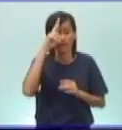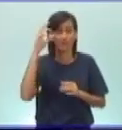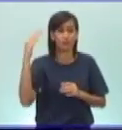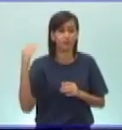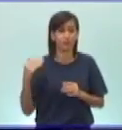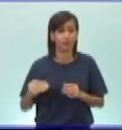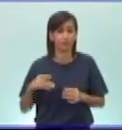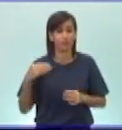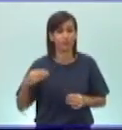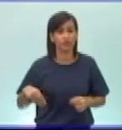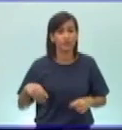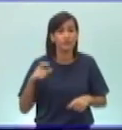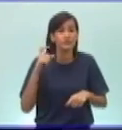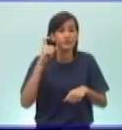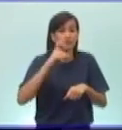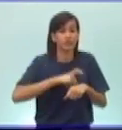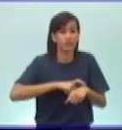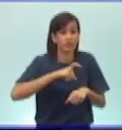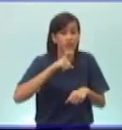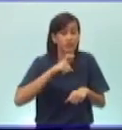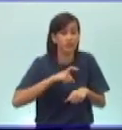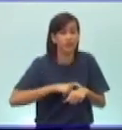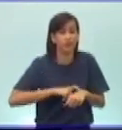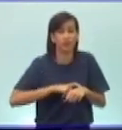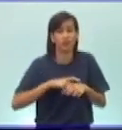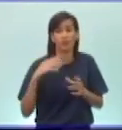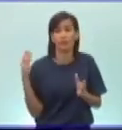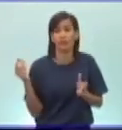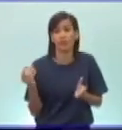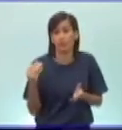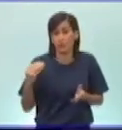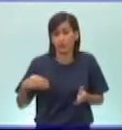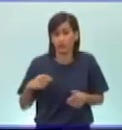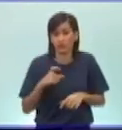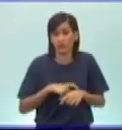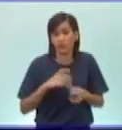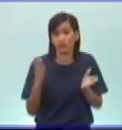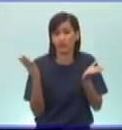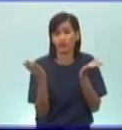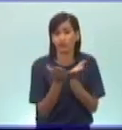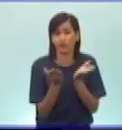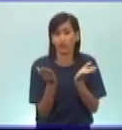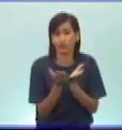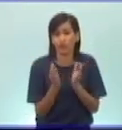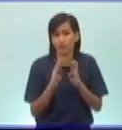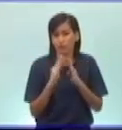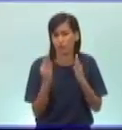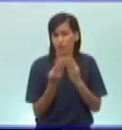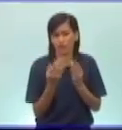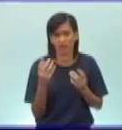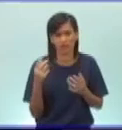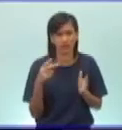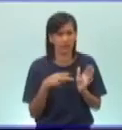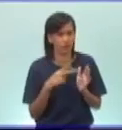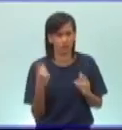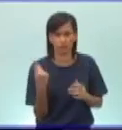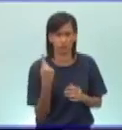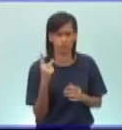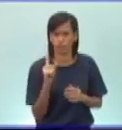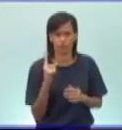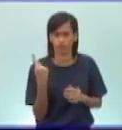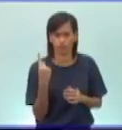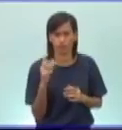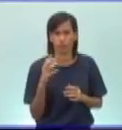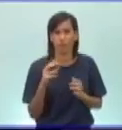tiempo, la mayor cantidad de tiempo posible, sobre todo estudiando todas las asignaturas, no solo la matemática. Hoy estamos trabajando